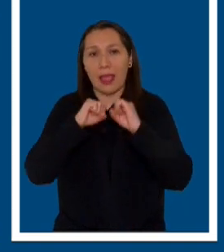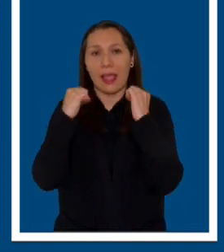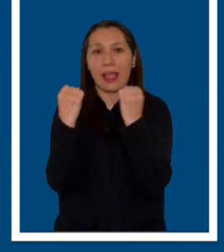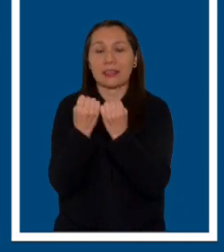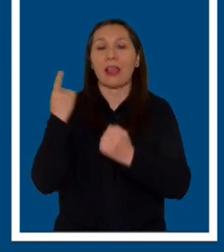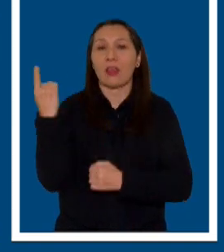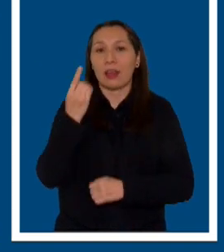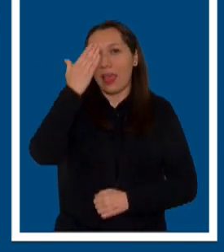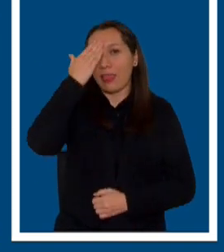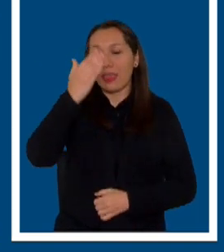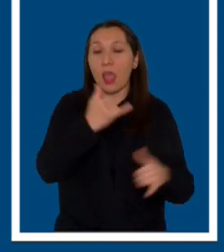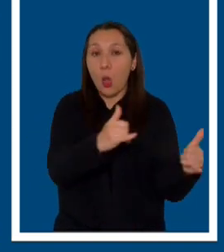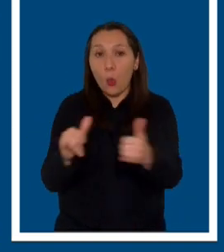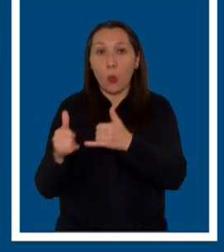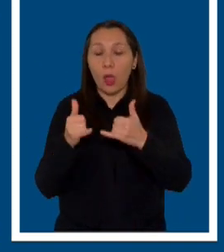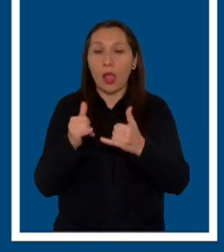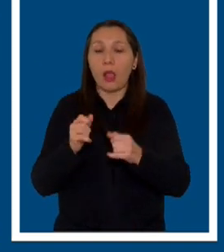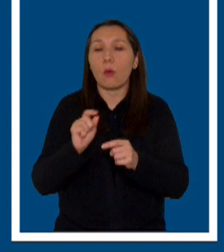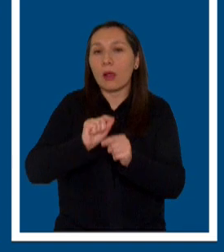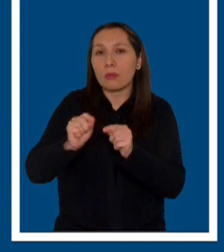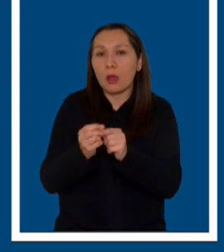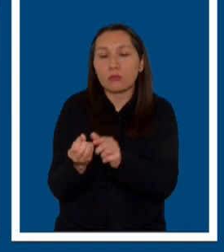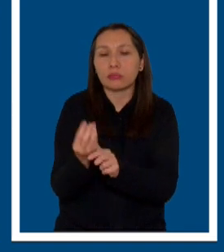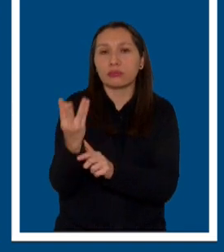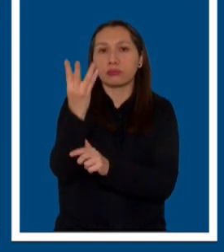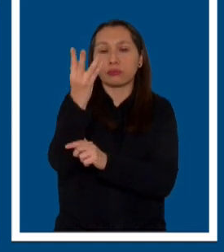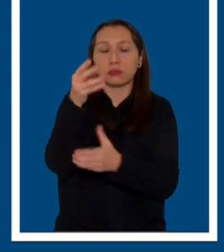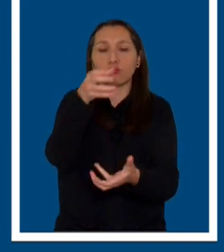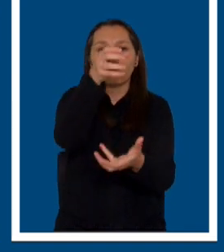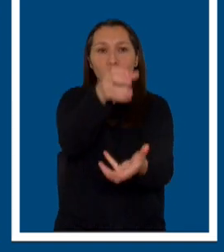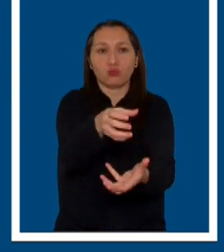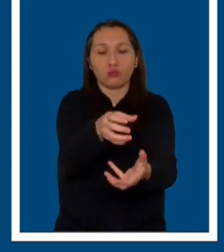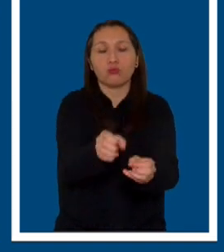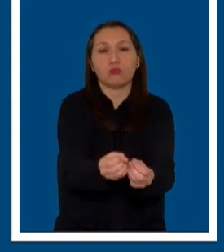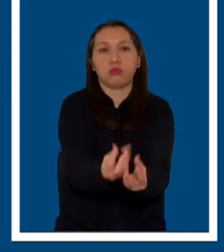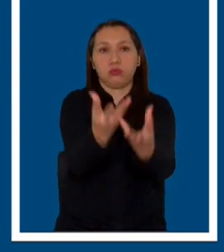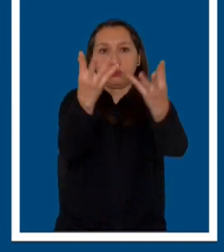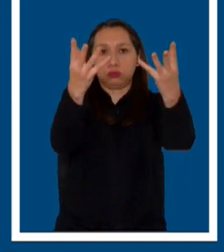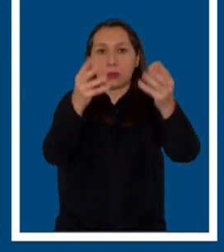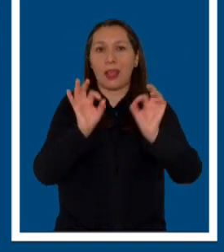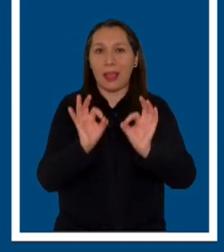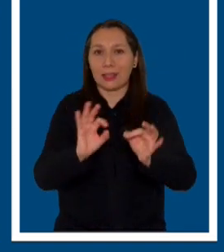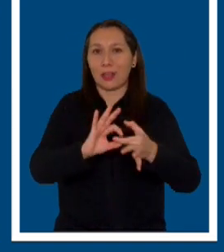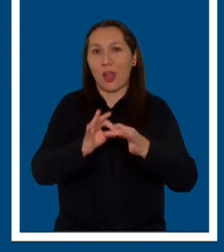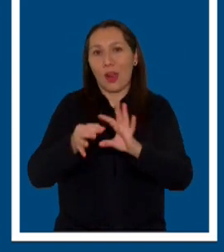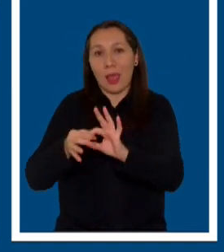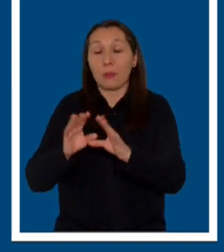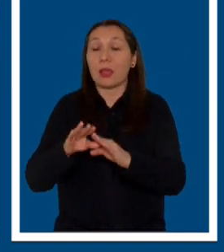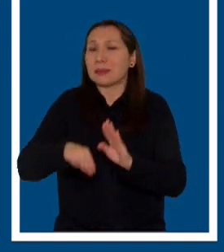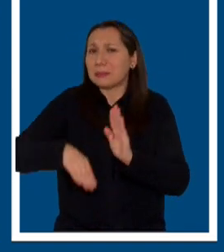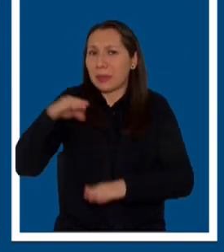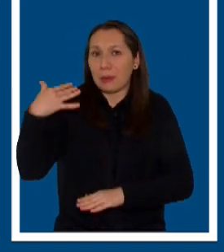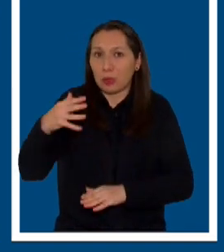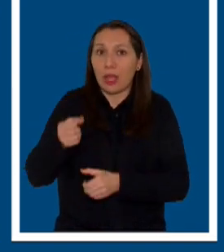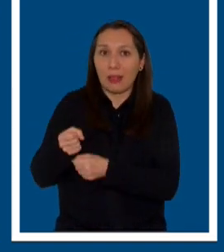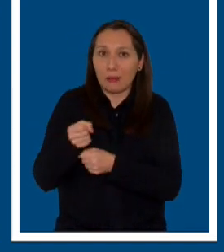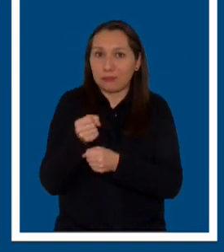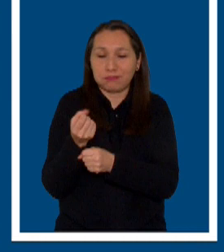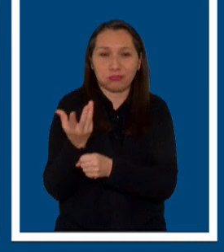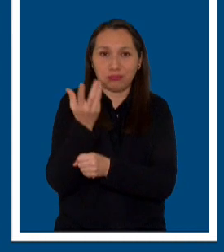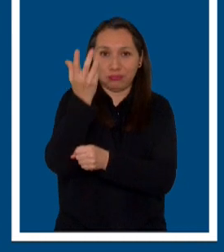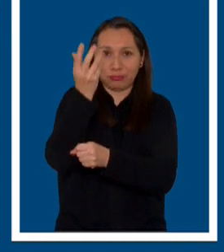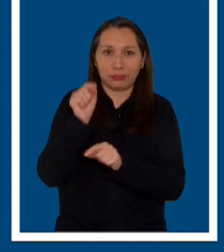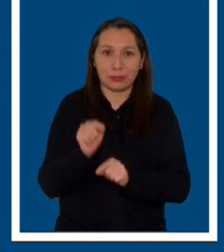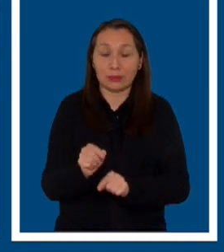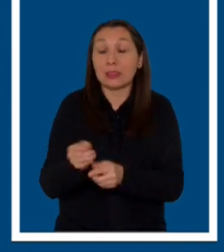el día de los juegos para encender el pebetero olímpico eso lo lo más importante con respecto a la antorcha esto